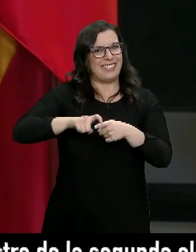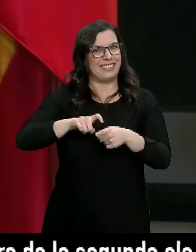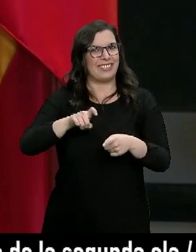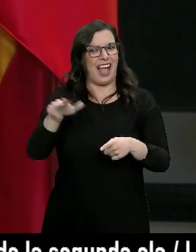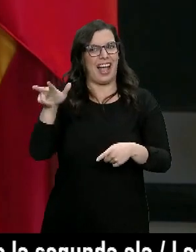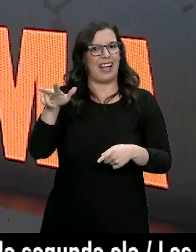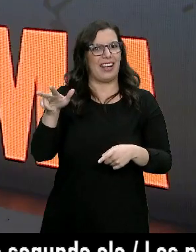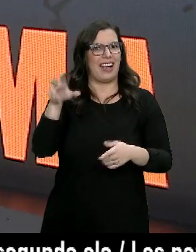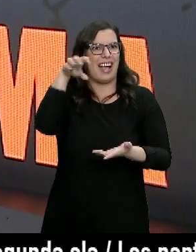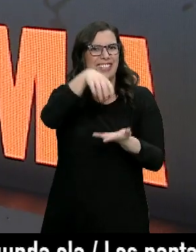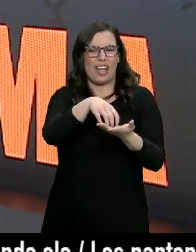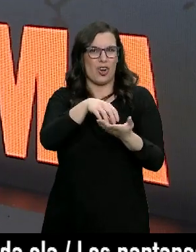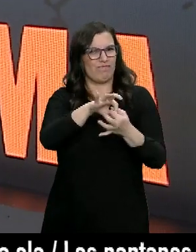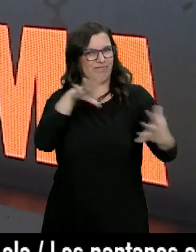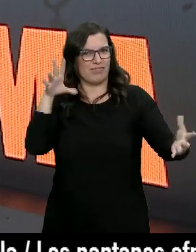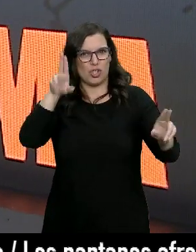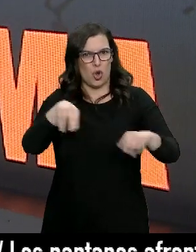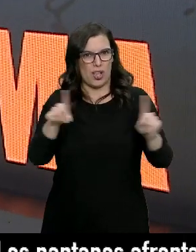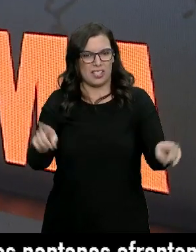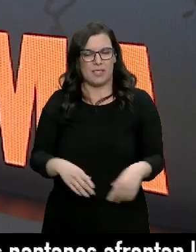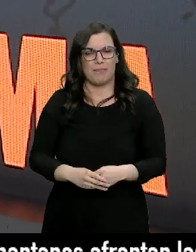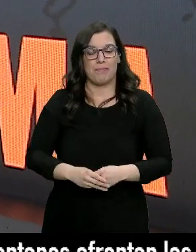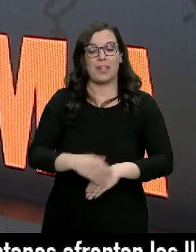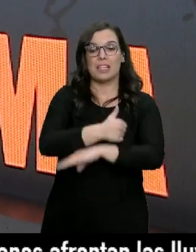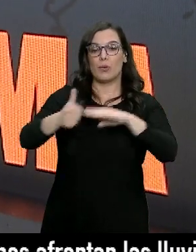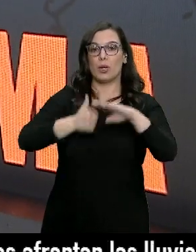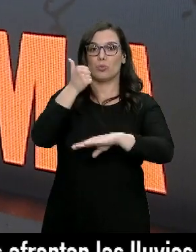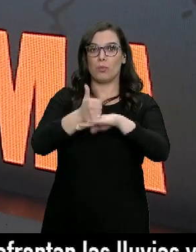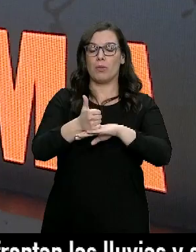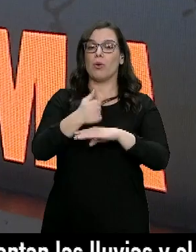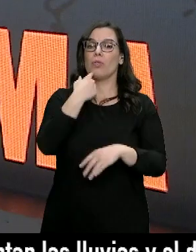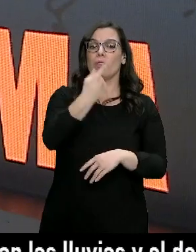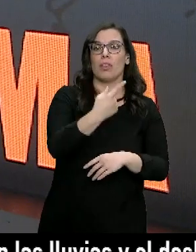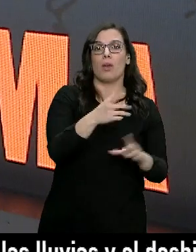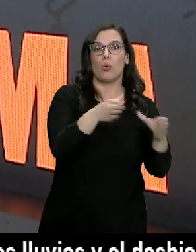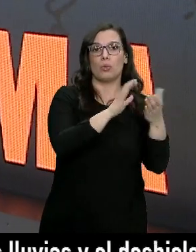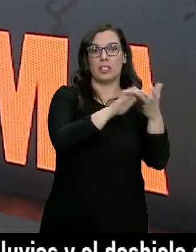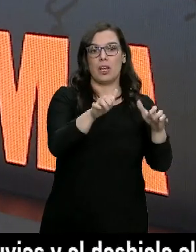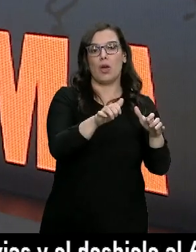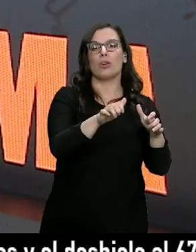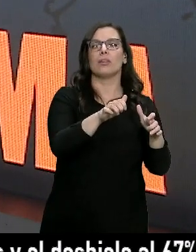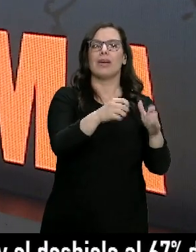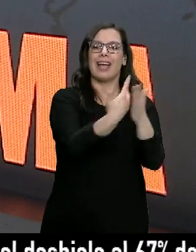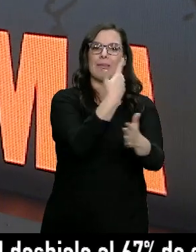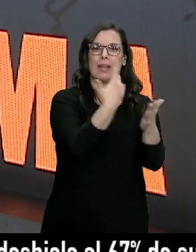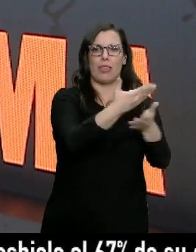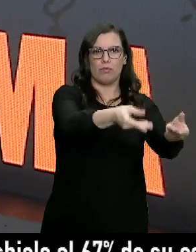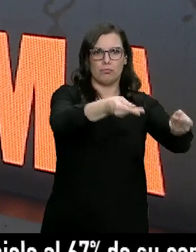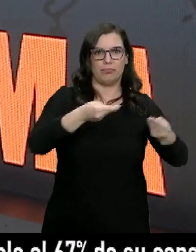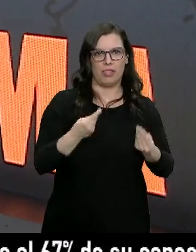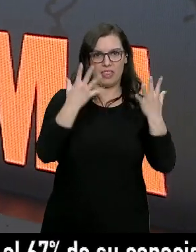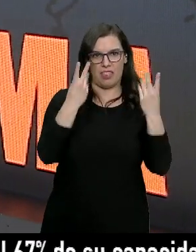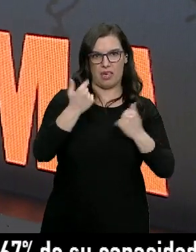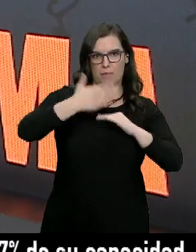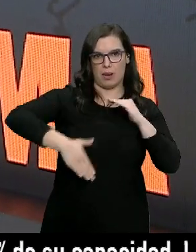castellano. El Supremo, que por cierto ha dado 10 días a la Junta de Castilla y León para presentar alegaciones al recurso